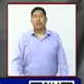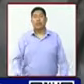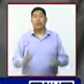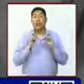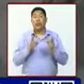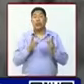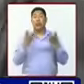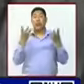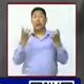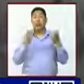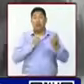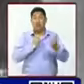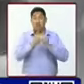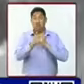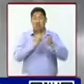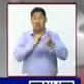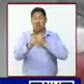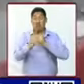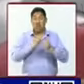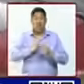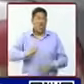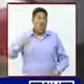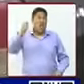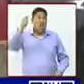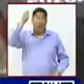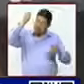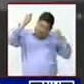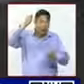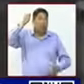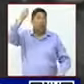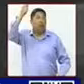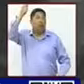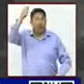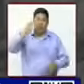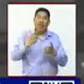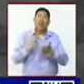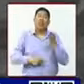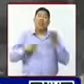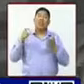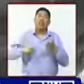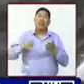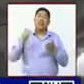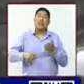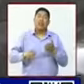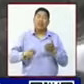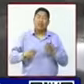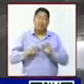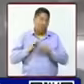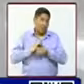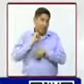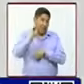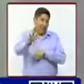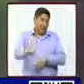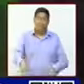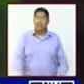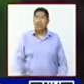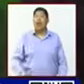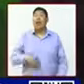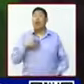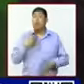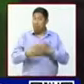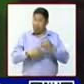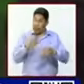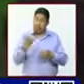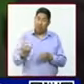¿Usted quiere ser parte de esta subasta pública? ¿Quiere saber qué requisitos necesita? Nosotros se lo contamos. El proceso